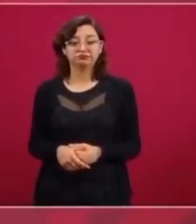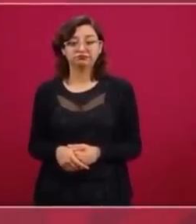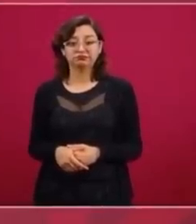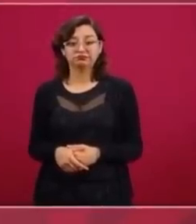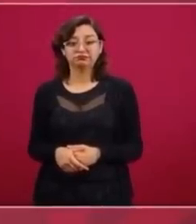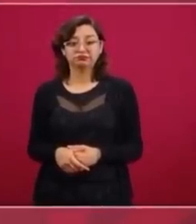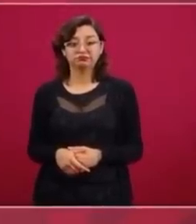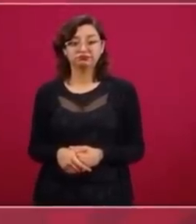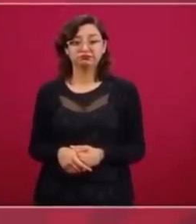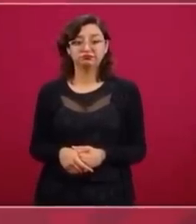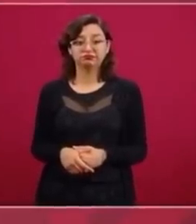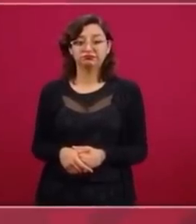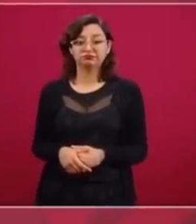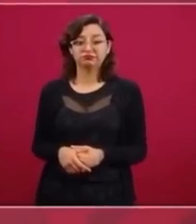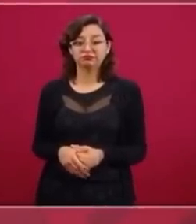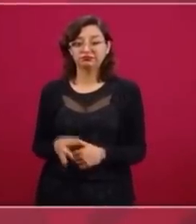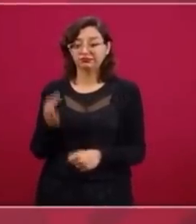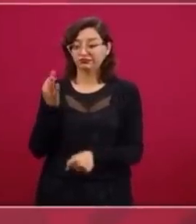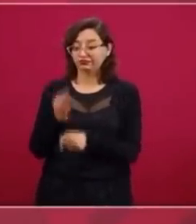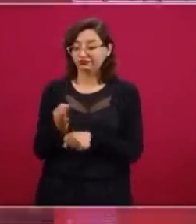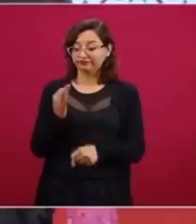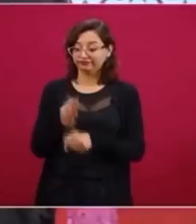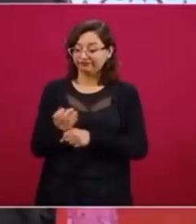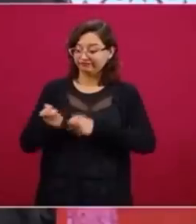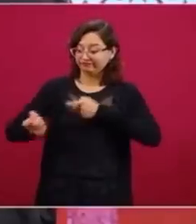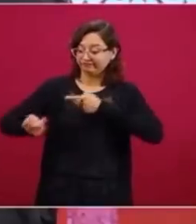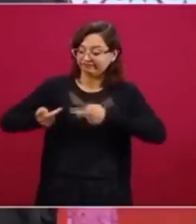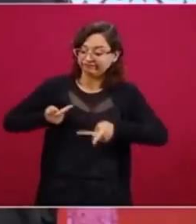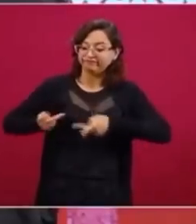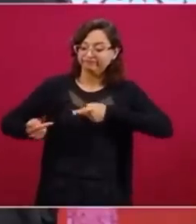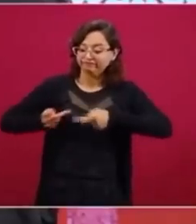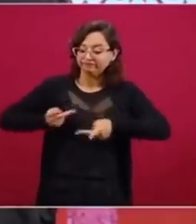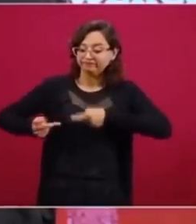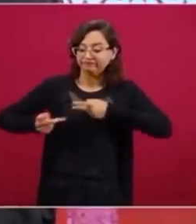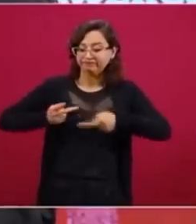hasta para tener